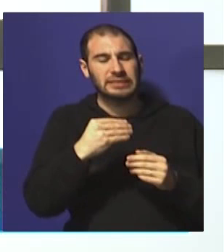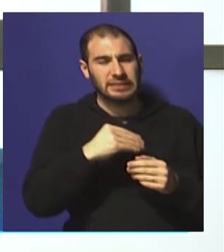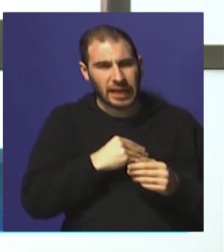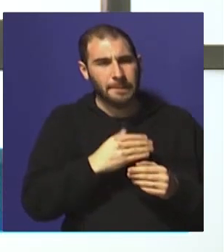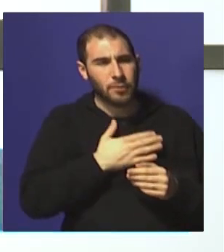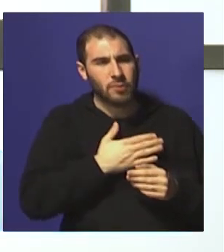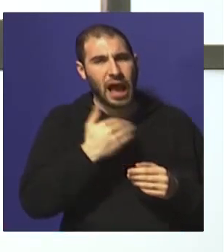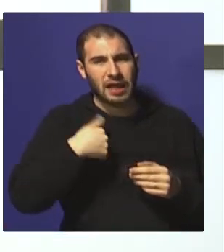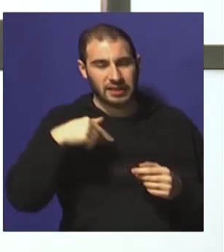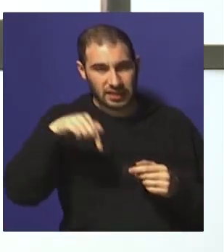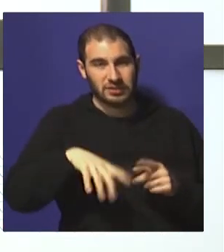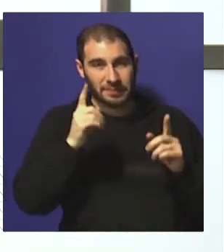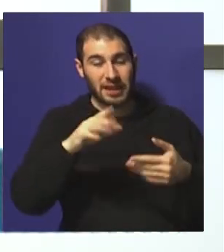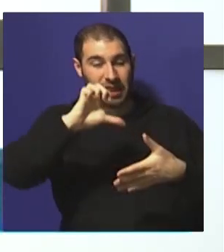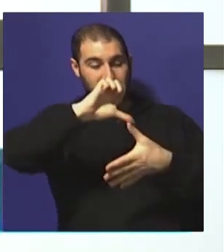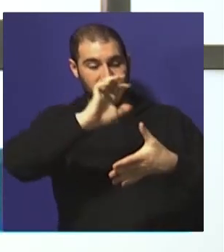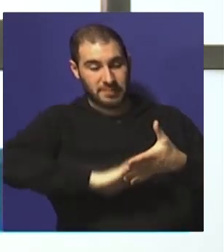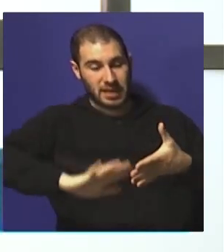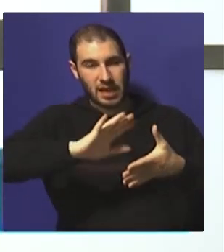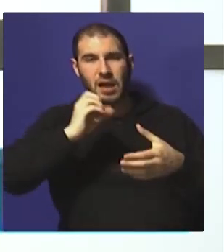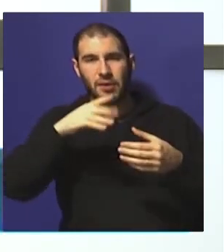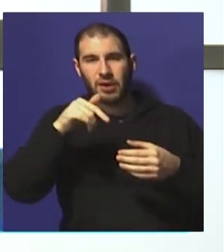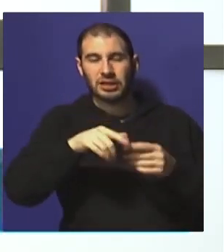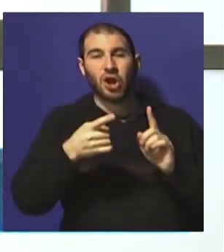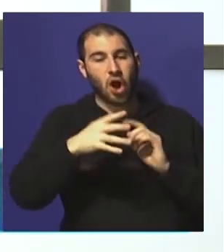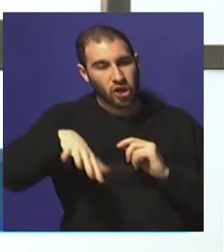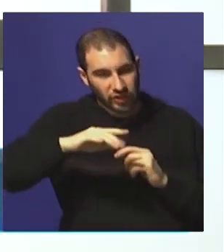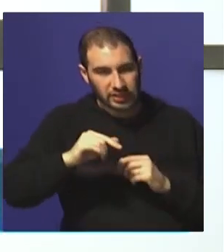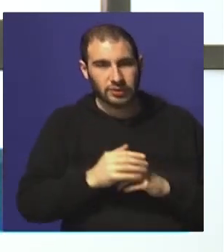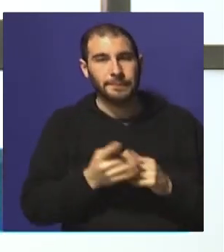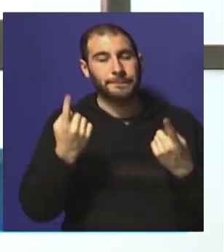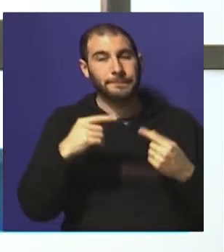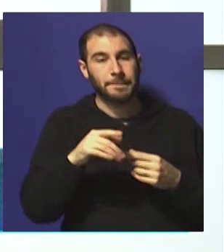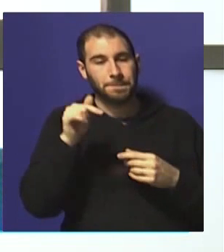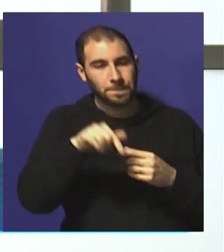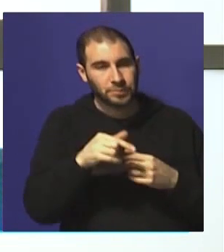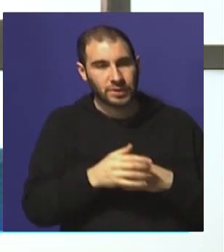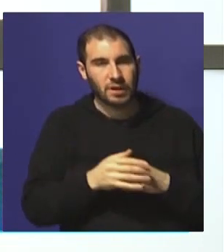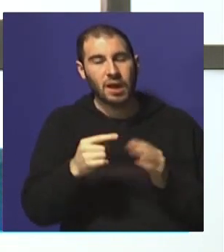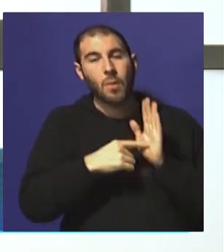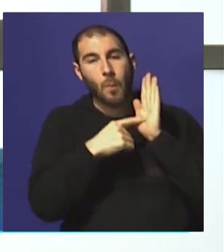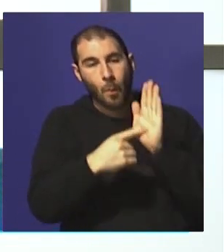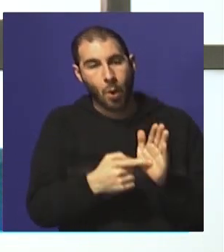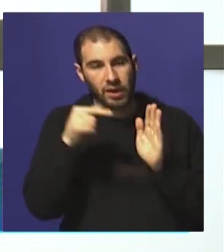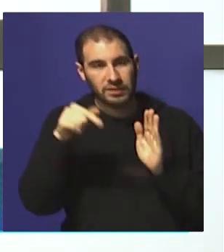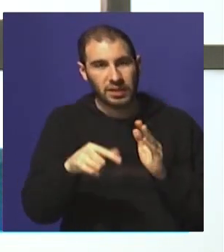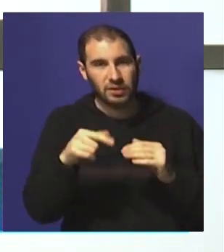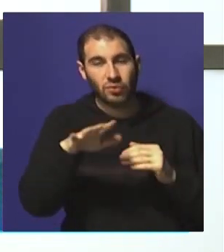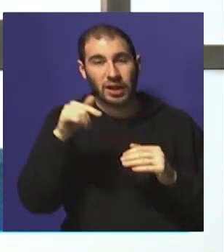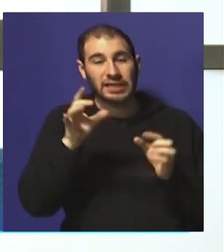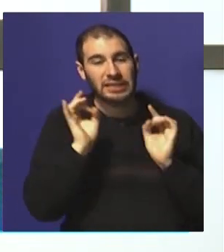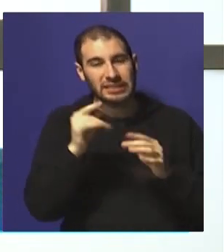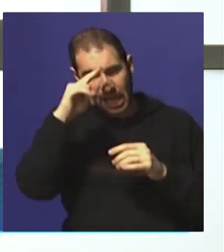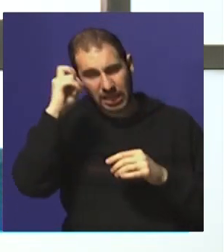nosotros como argentinos y como latinoamericanos, puestos más en contexto. Ahora, la llevaste a exposiciones donde interviene la